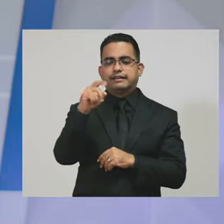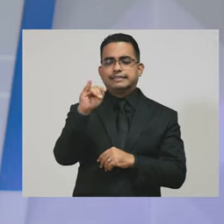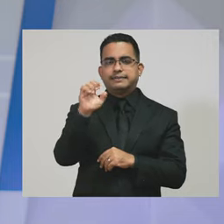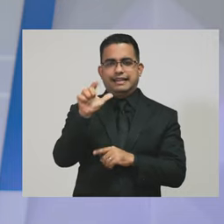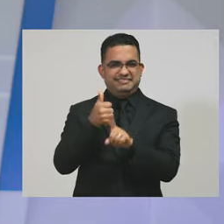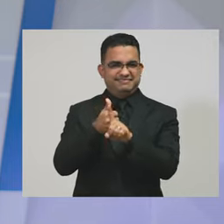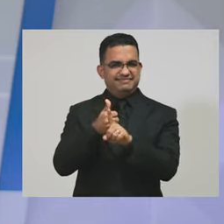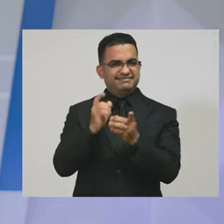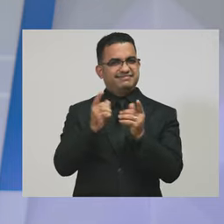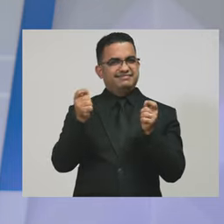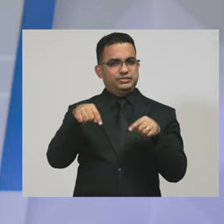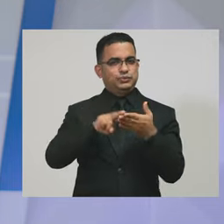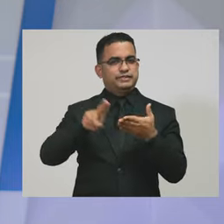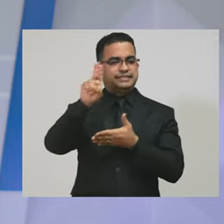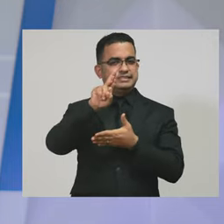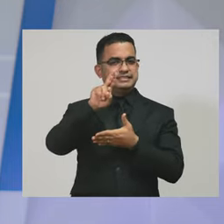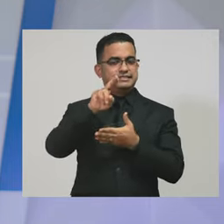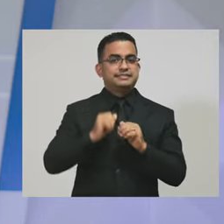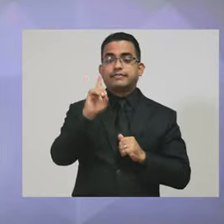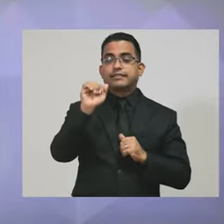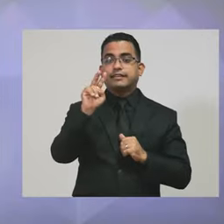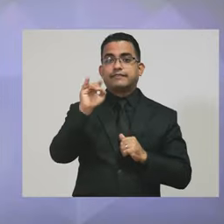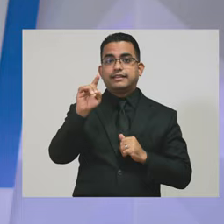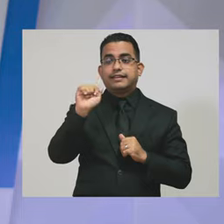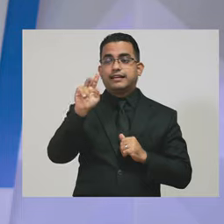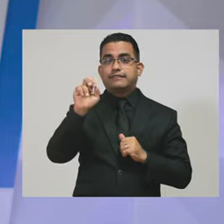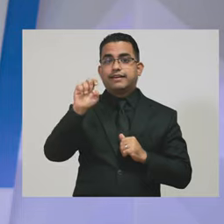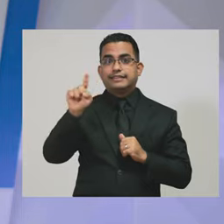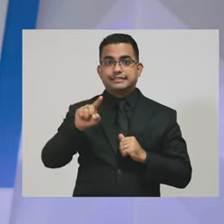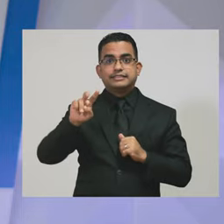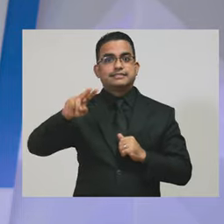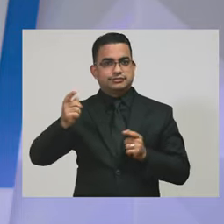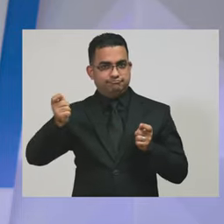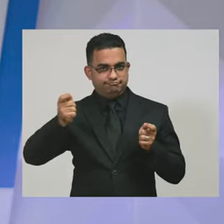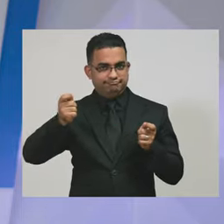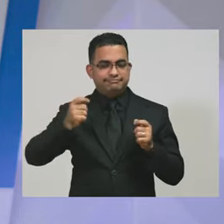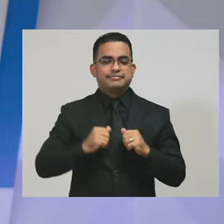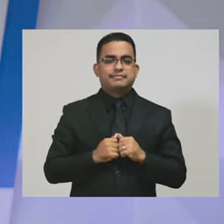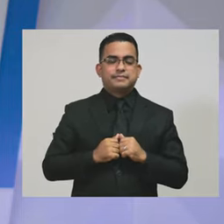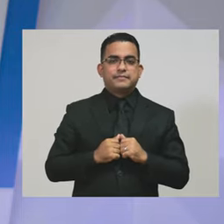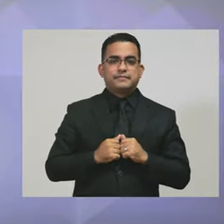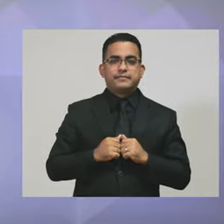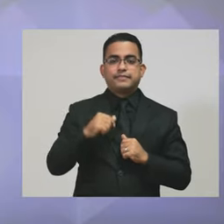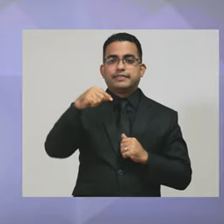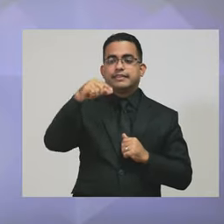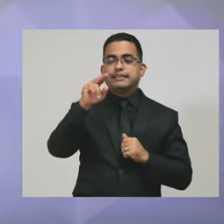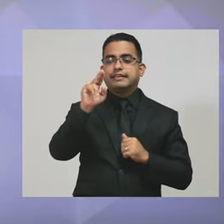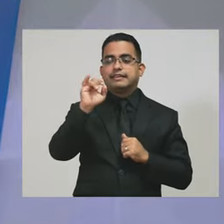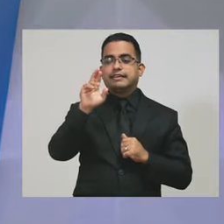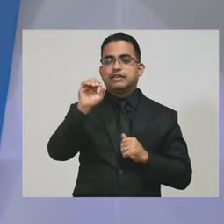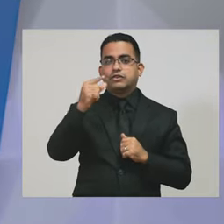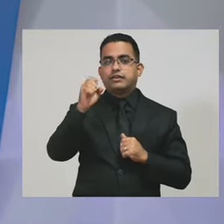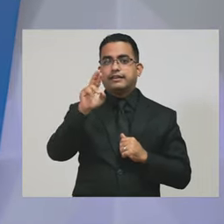rector de ésta pontificia universidad el doctor david álvarez vicerrector académico el